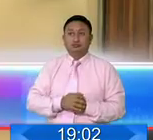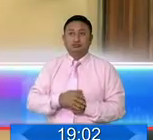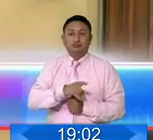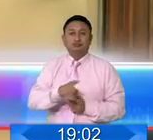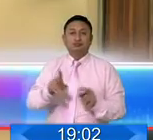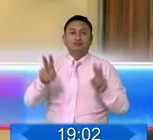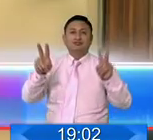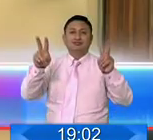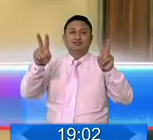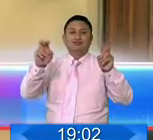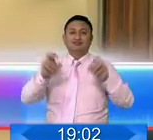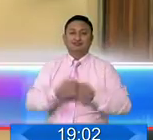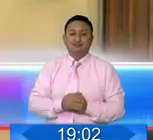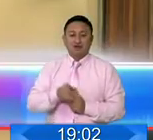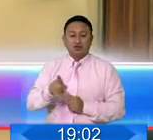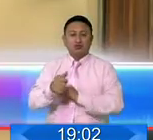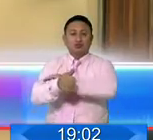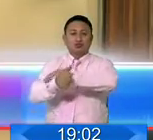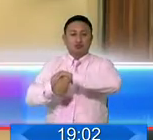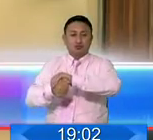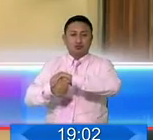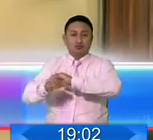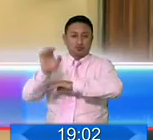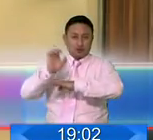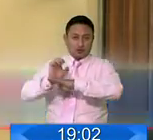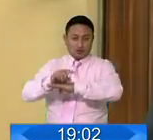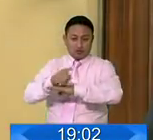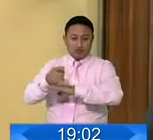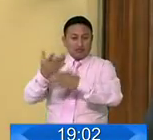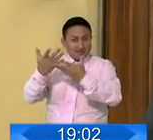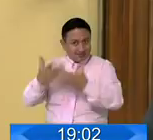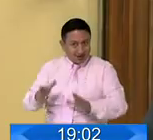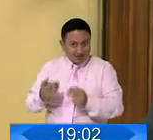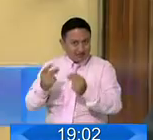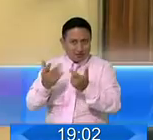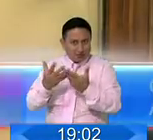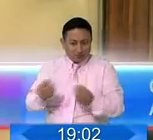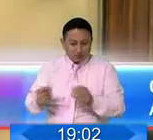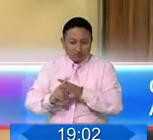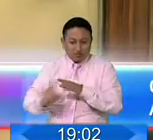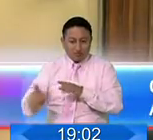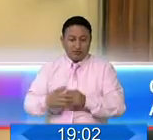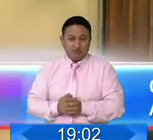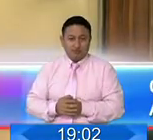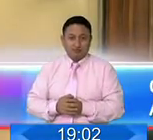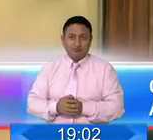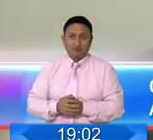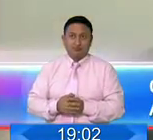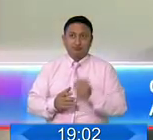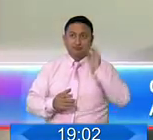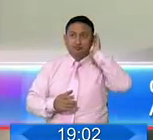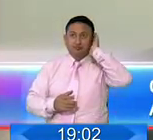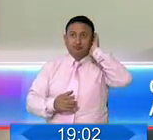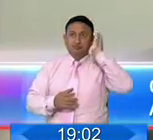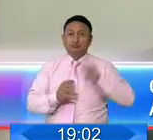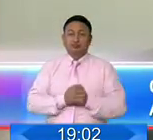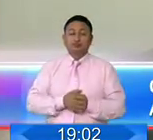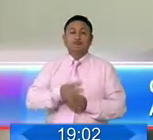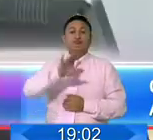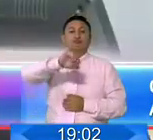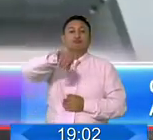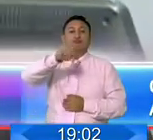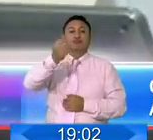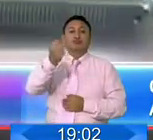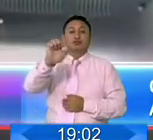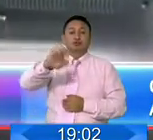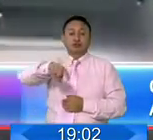su asilo en la Embajada Ecuatoriana pueda terminar dentro un tiempo prudencial. José Valencia también habló del